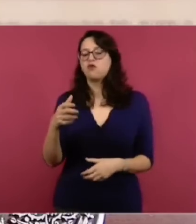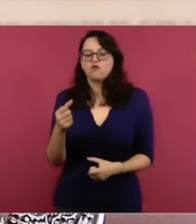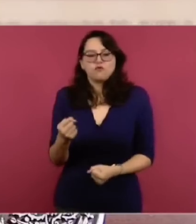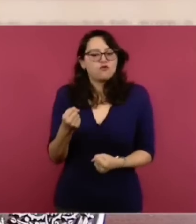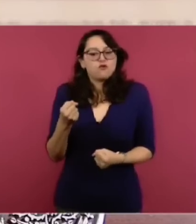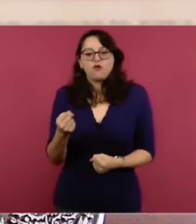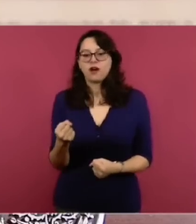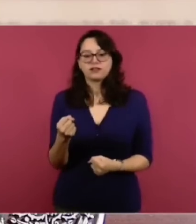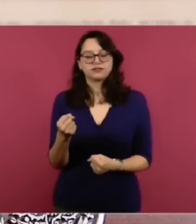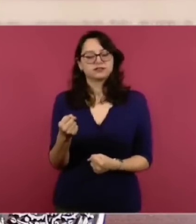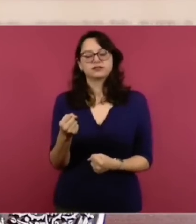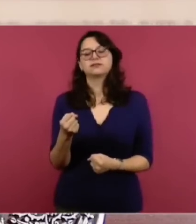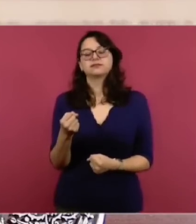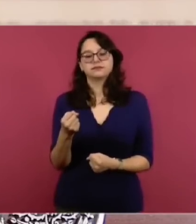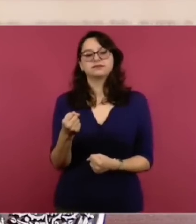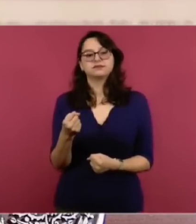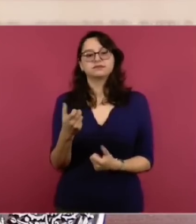ayer